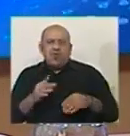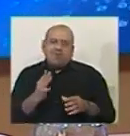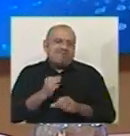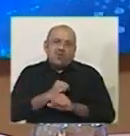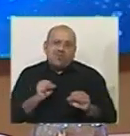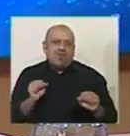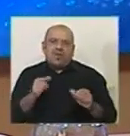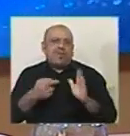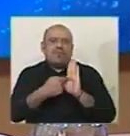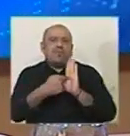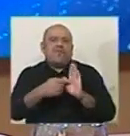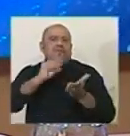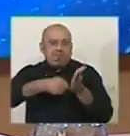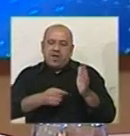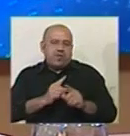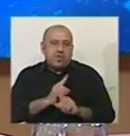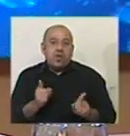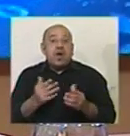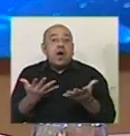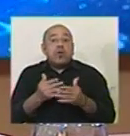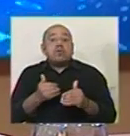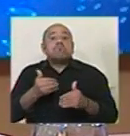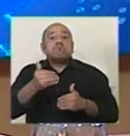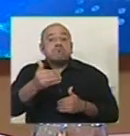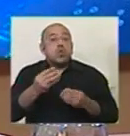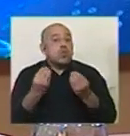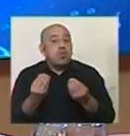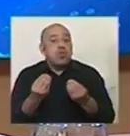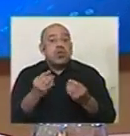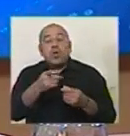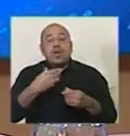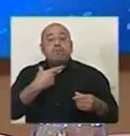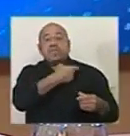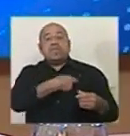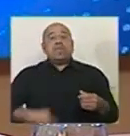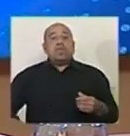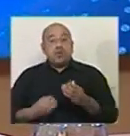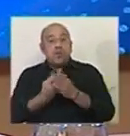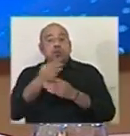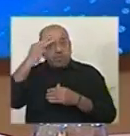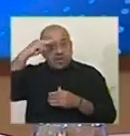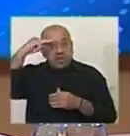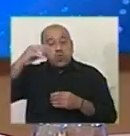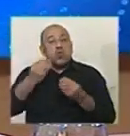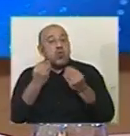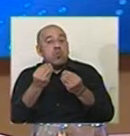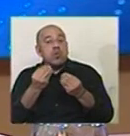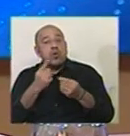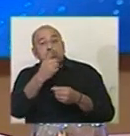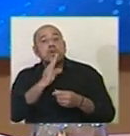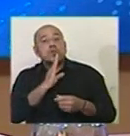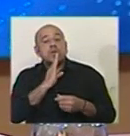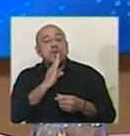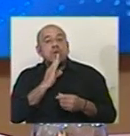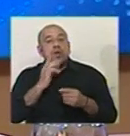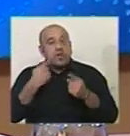ahora viene un nuevo capítulo, que es cómo se va a relacionar López Obrador, pero yo insisto mucho en mirar esto como un ejemplo de lo que le